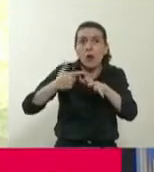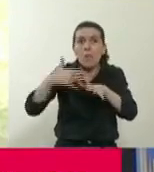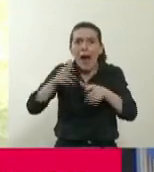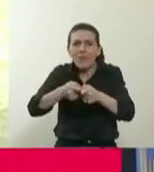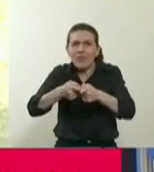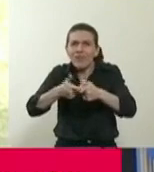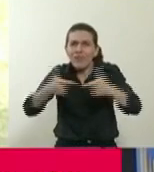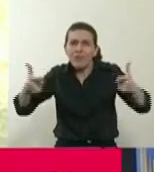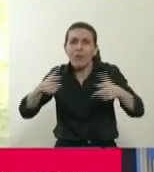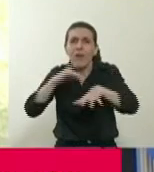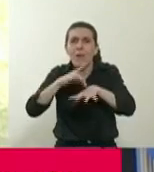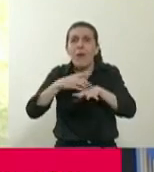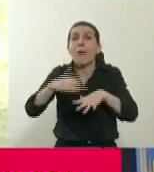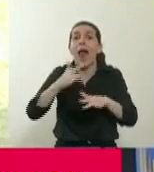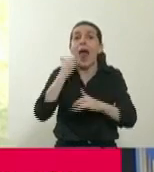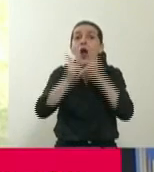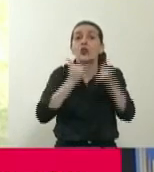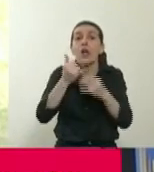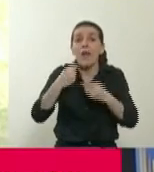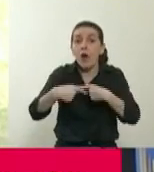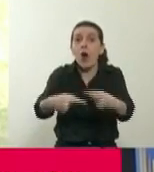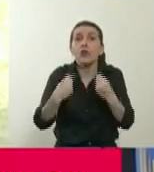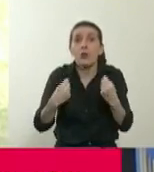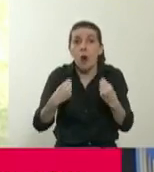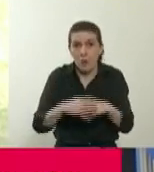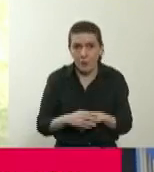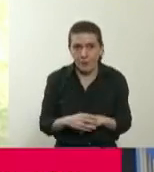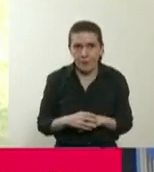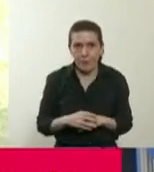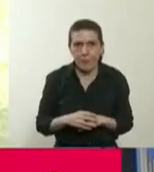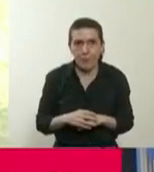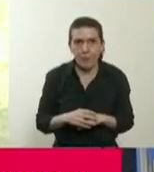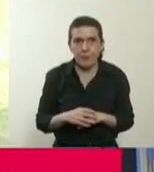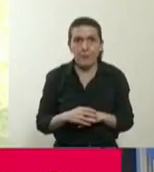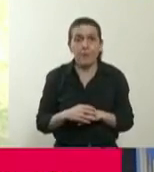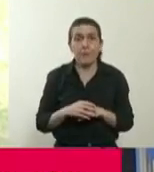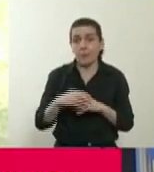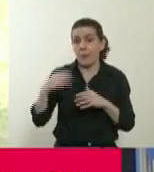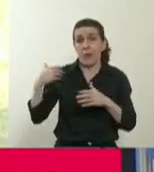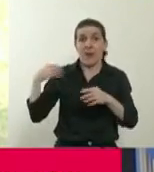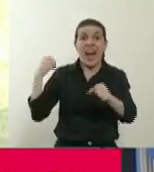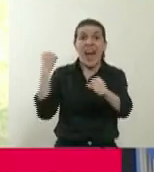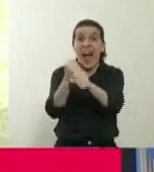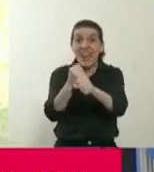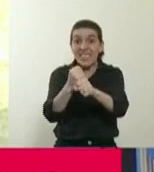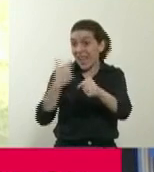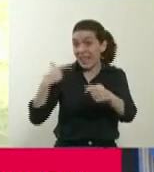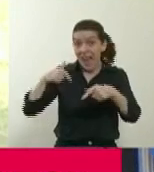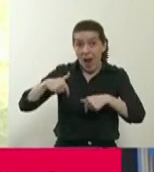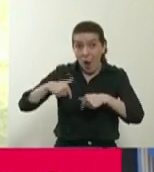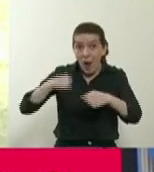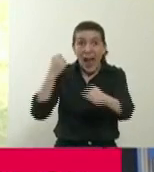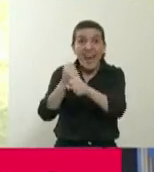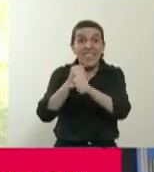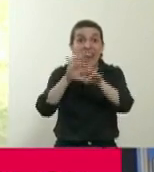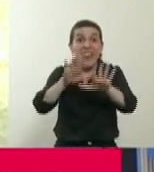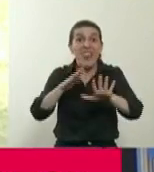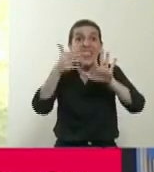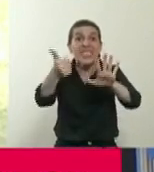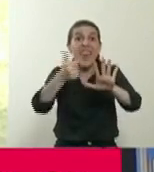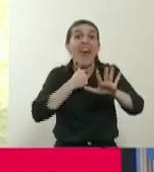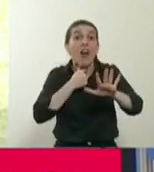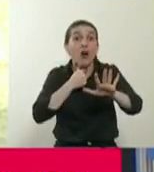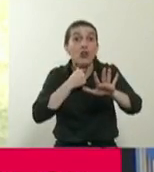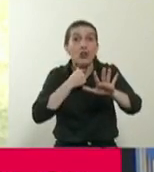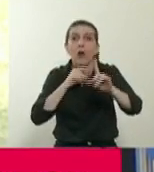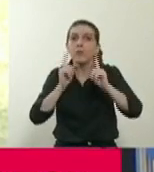seguir. Hasta el 16 de agosto vamos a mantener las cosas como